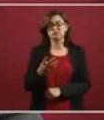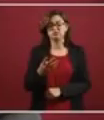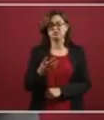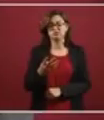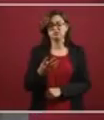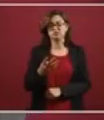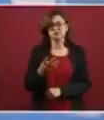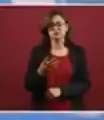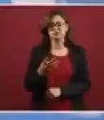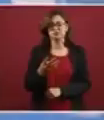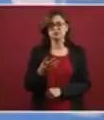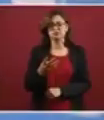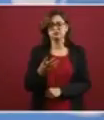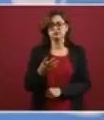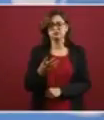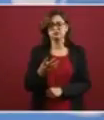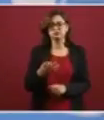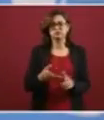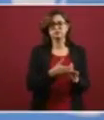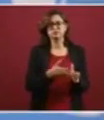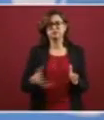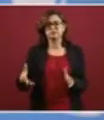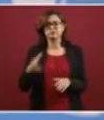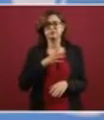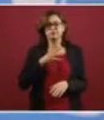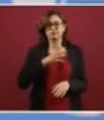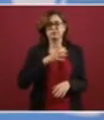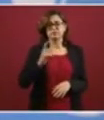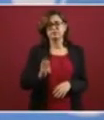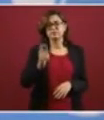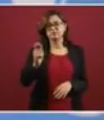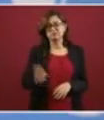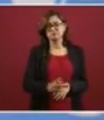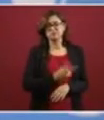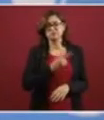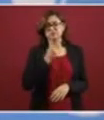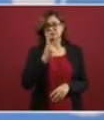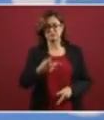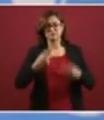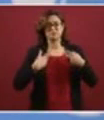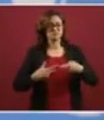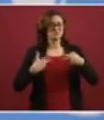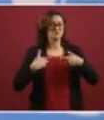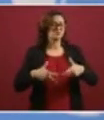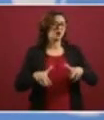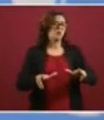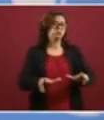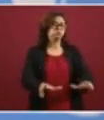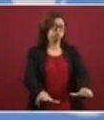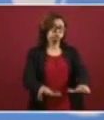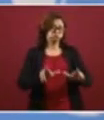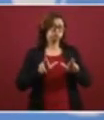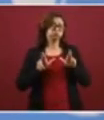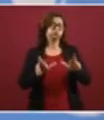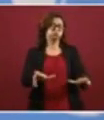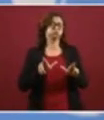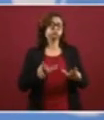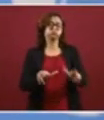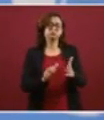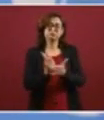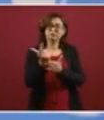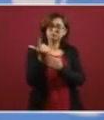ay 22 multi millones en la lista de los más ricos del mundo